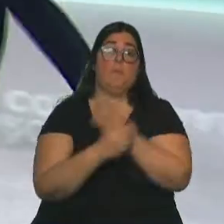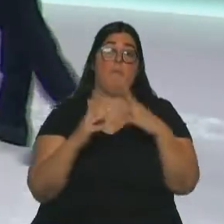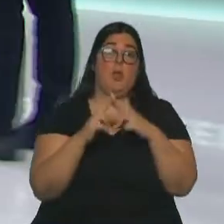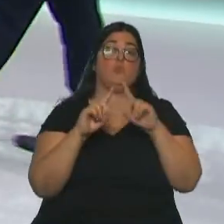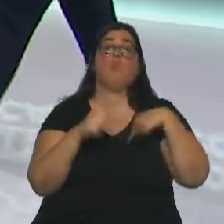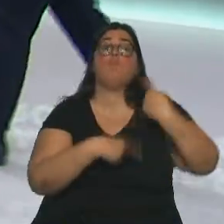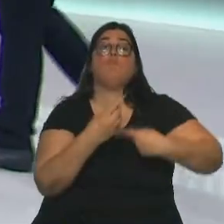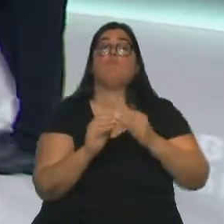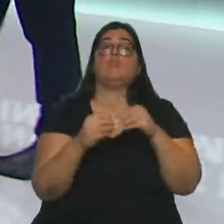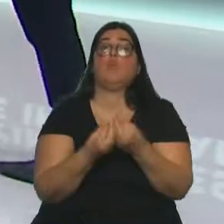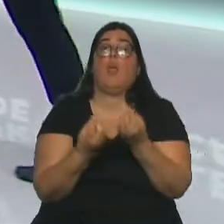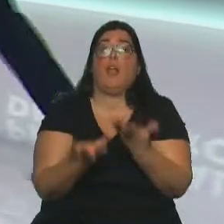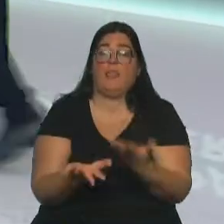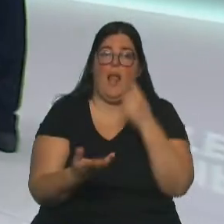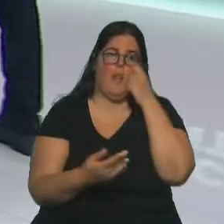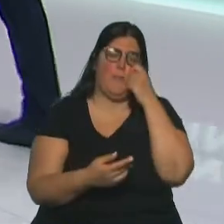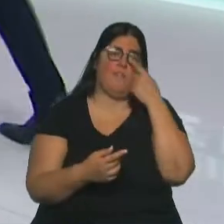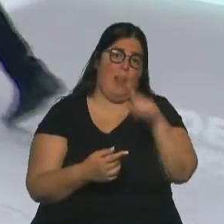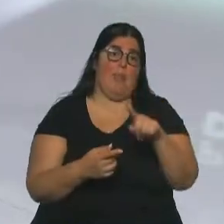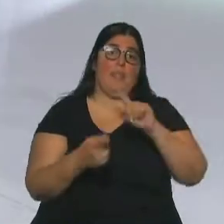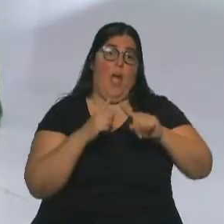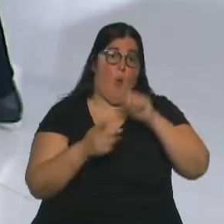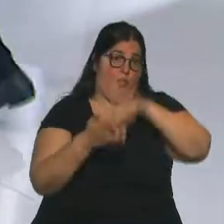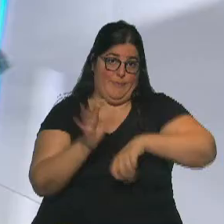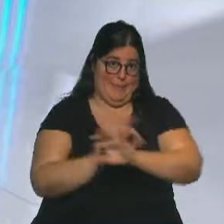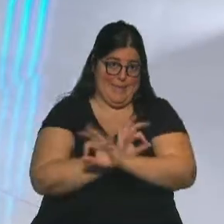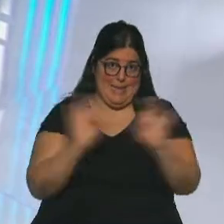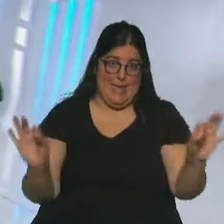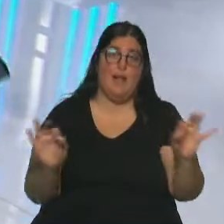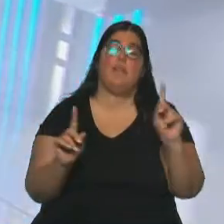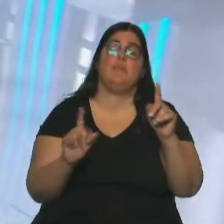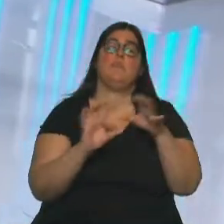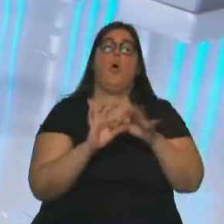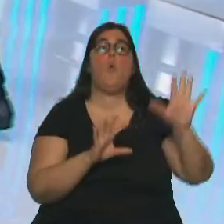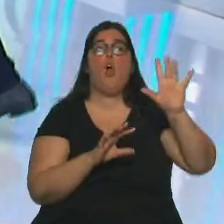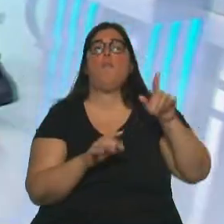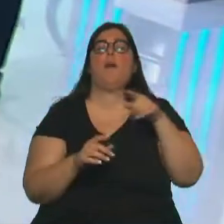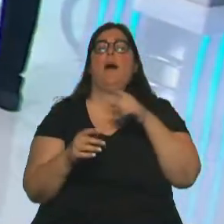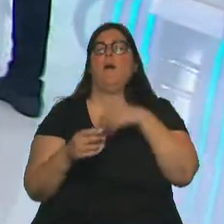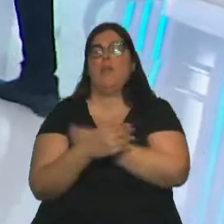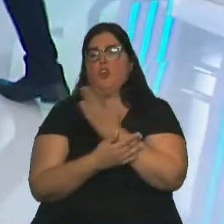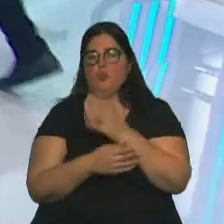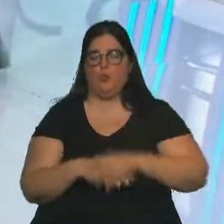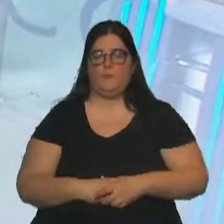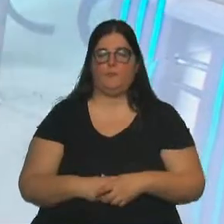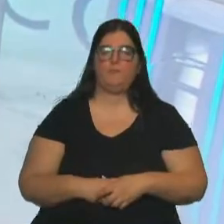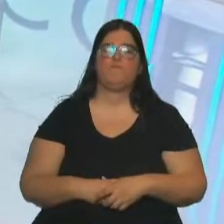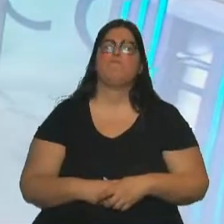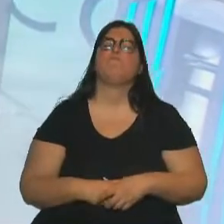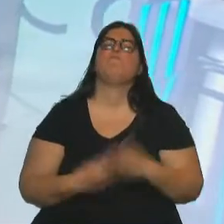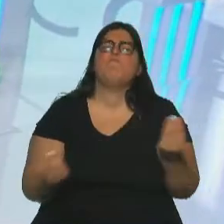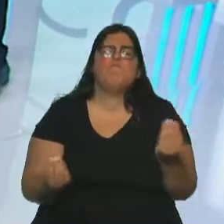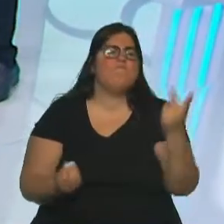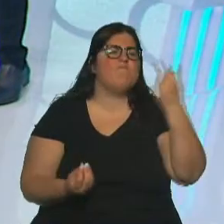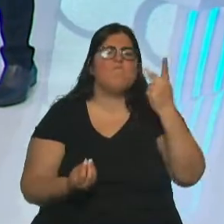un acuerdo que finalmente no se selló entre la Unión Europea y el Mercosur. A ver, Ever, ¿por qué finalmente no se llega a